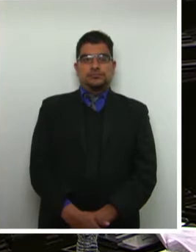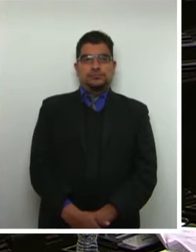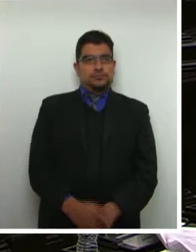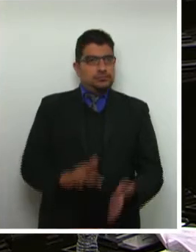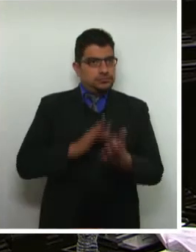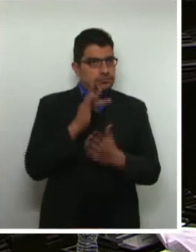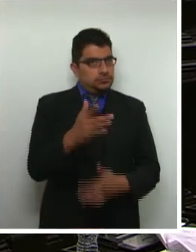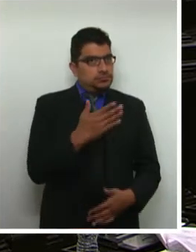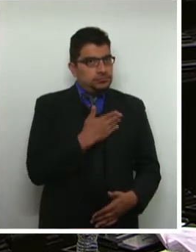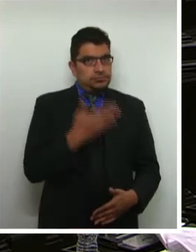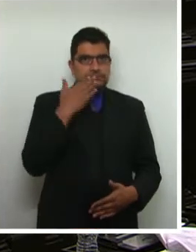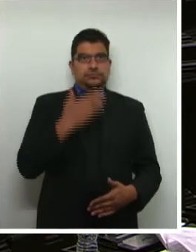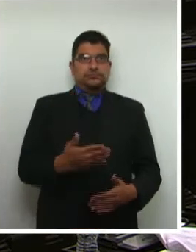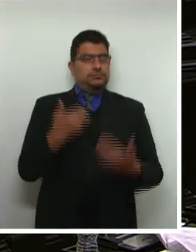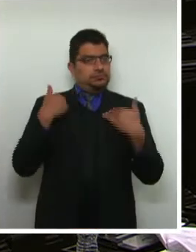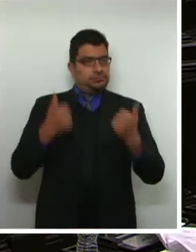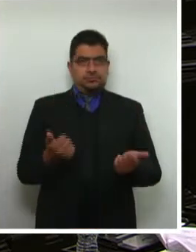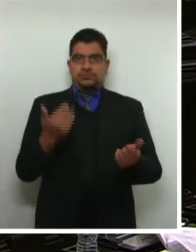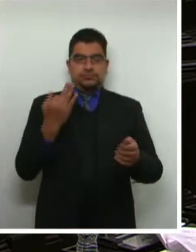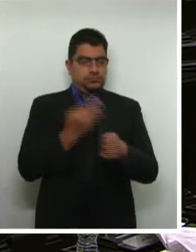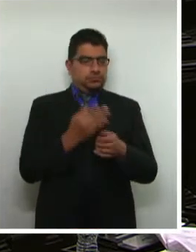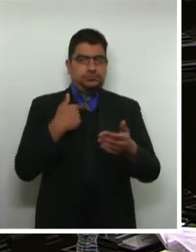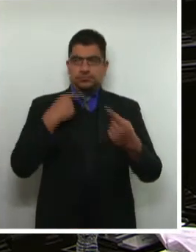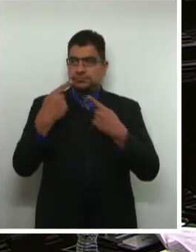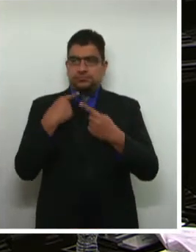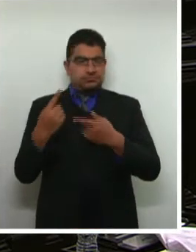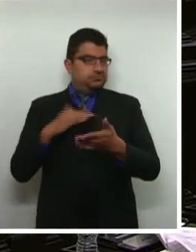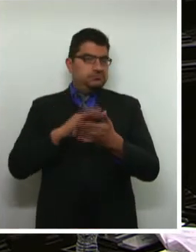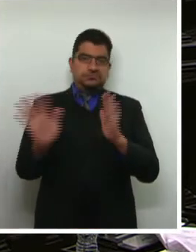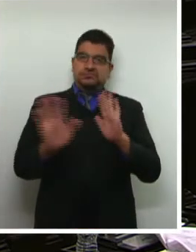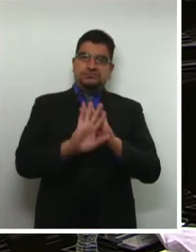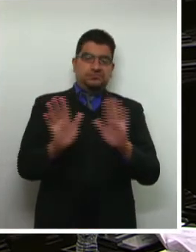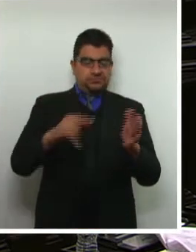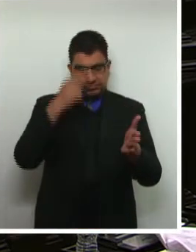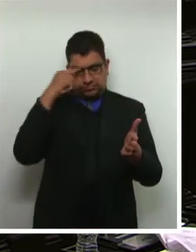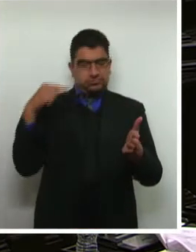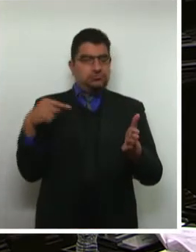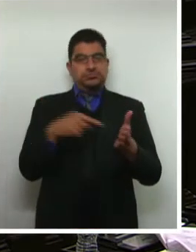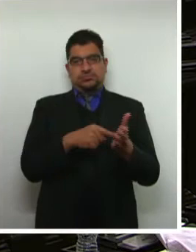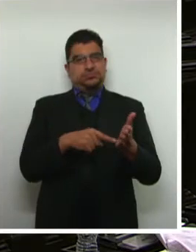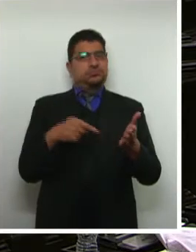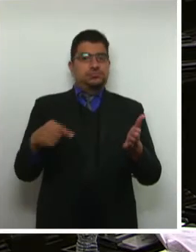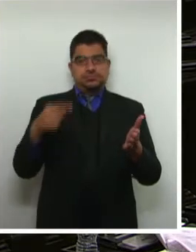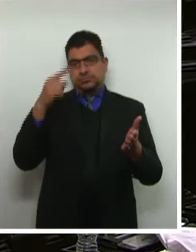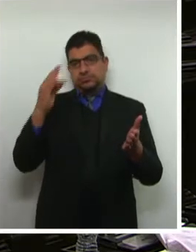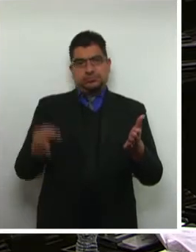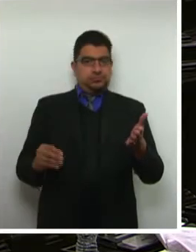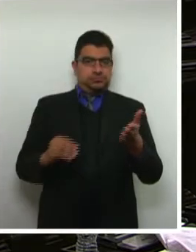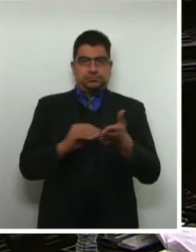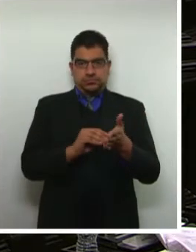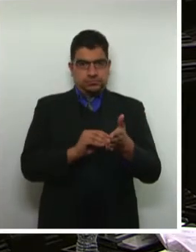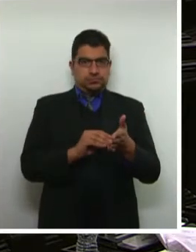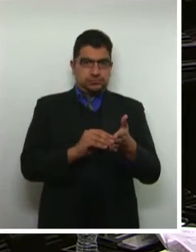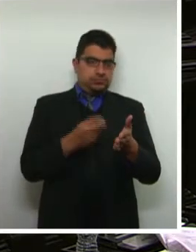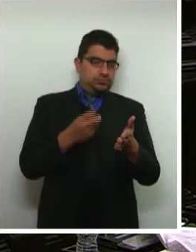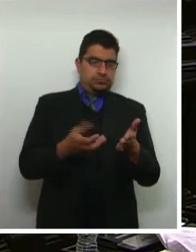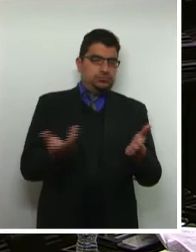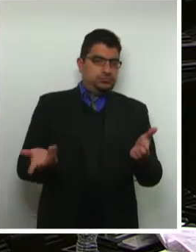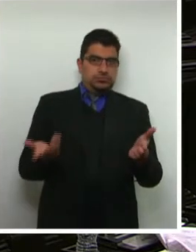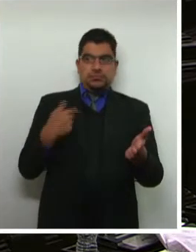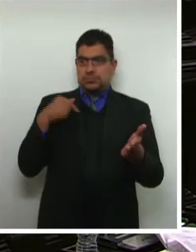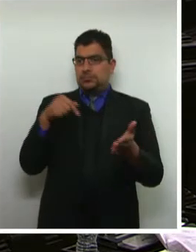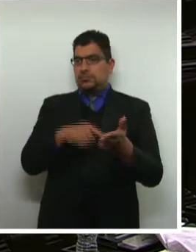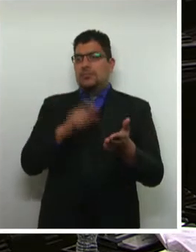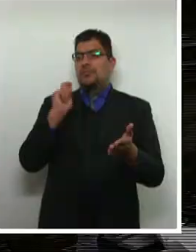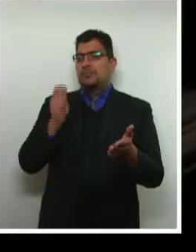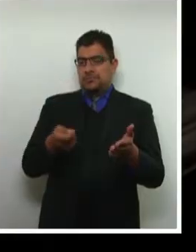Gracias, presidente. Entiendo de cualquier manera que ya no hay consenso para poder aprobar esta reserva, que tiene que